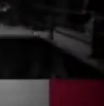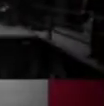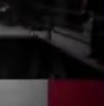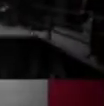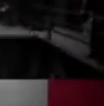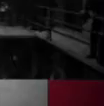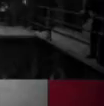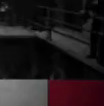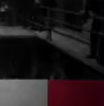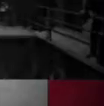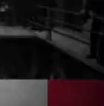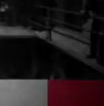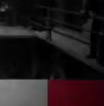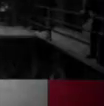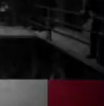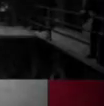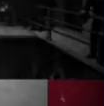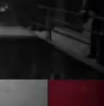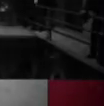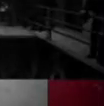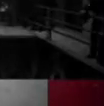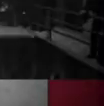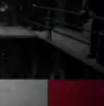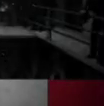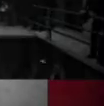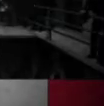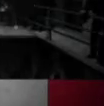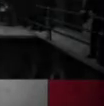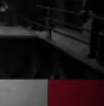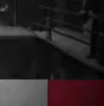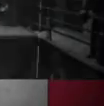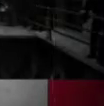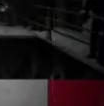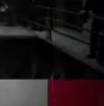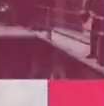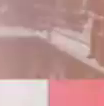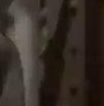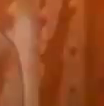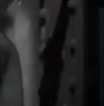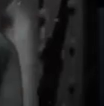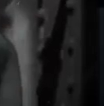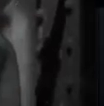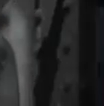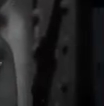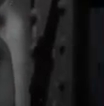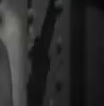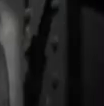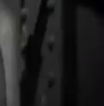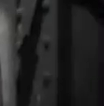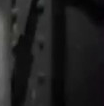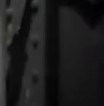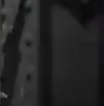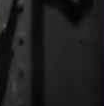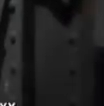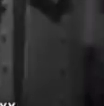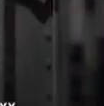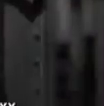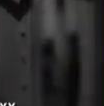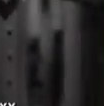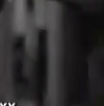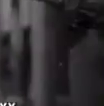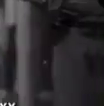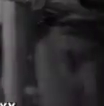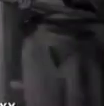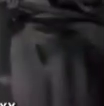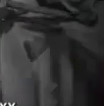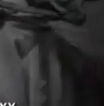hechos se volvieron el símbolo de la resistencia obrera ante la injusticia. En México, la lucha laboral a finales